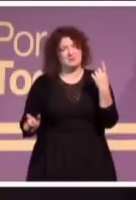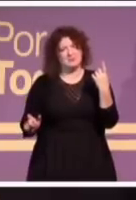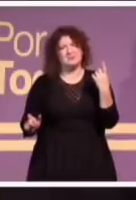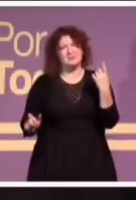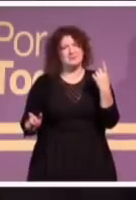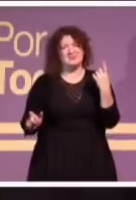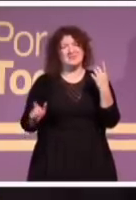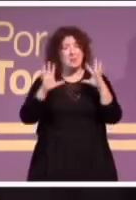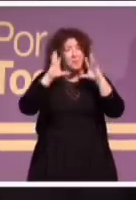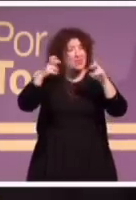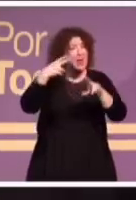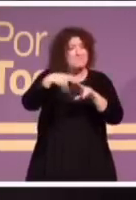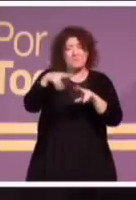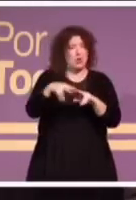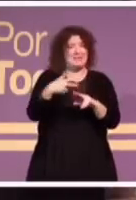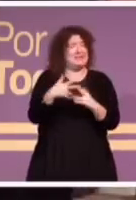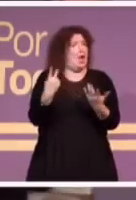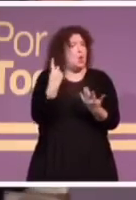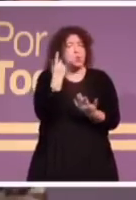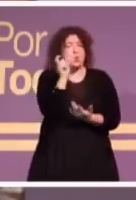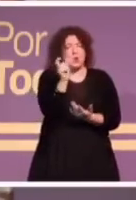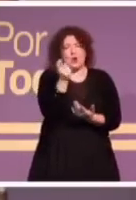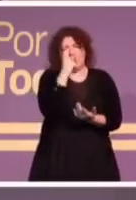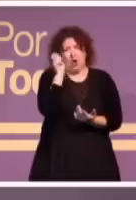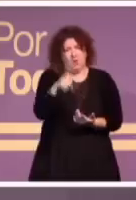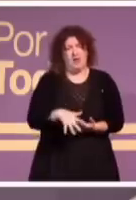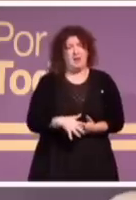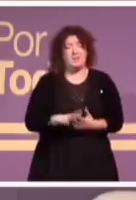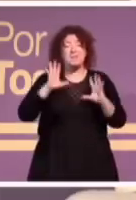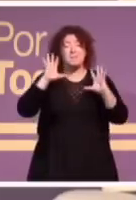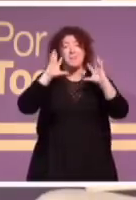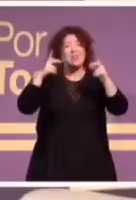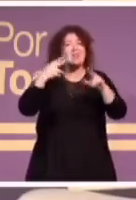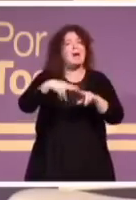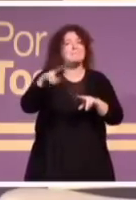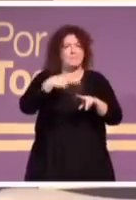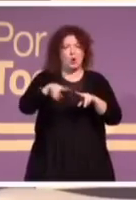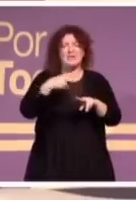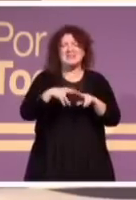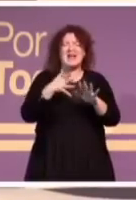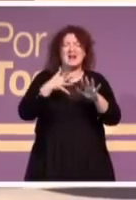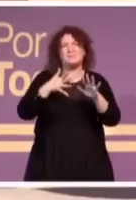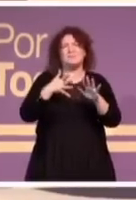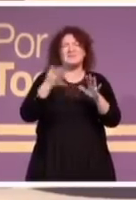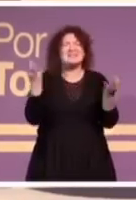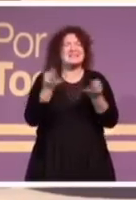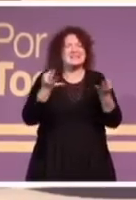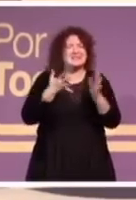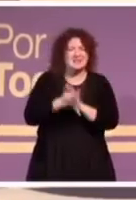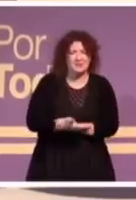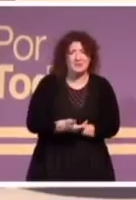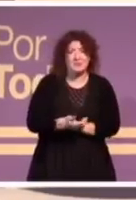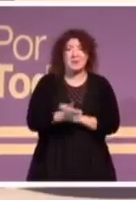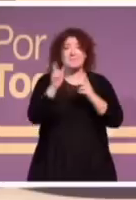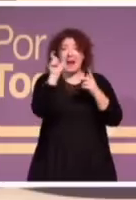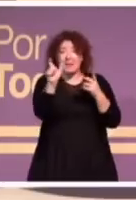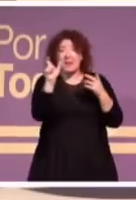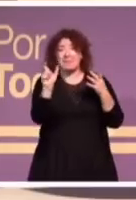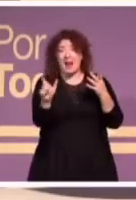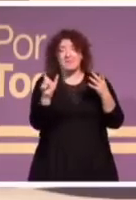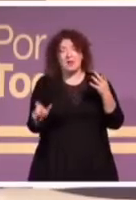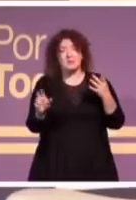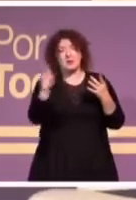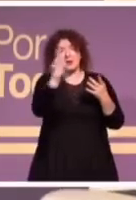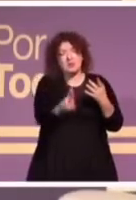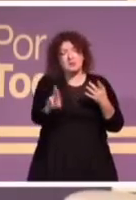es la violencia política. La violencia política se explica cuando todas esas palabras se